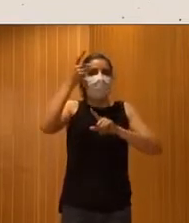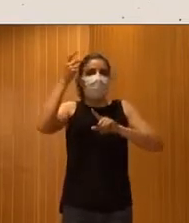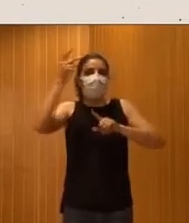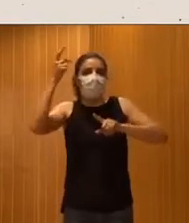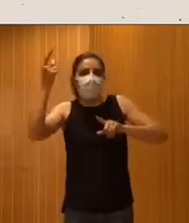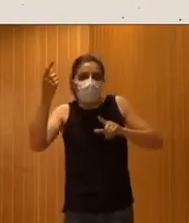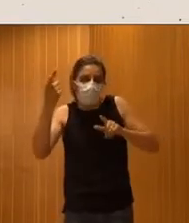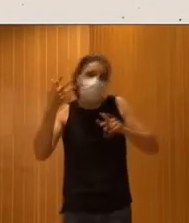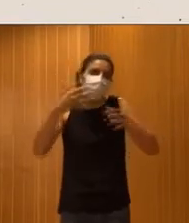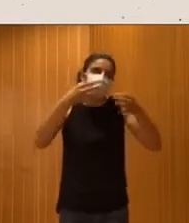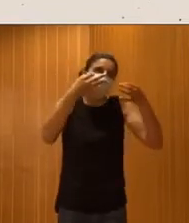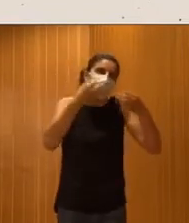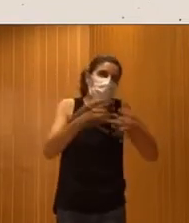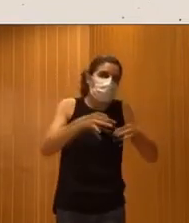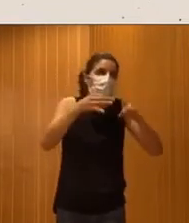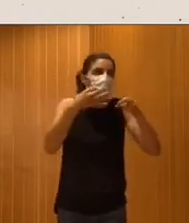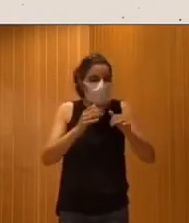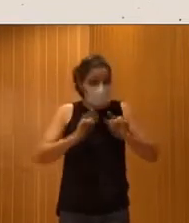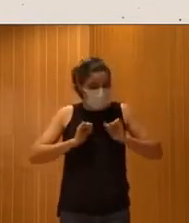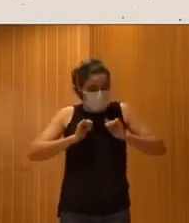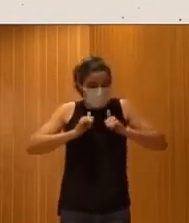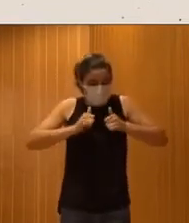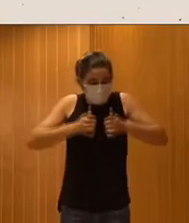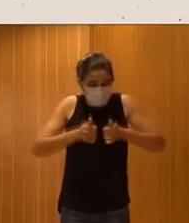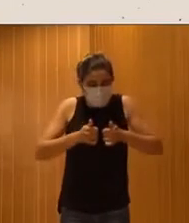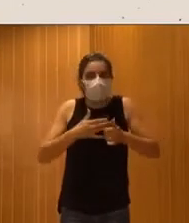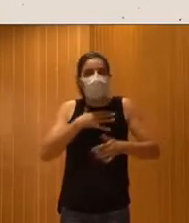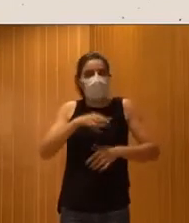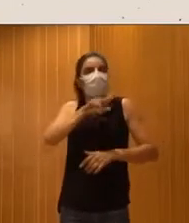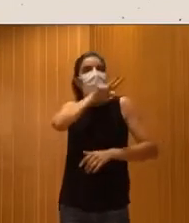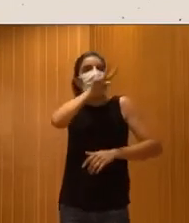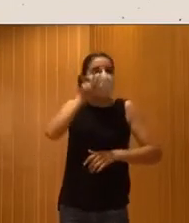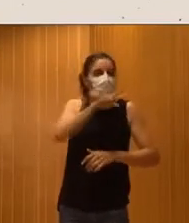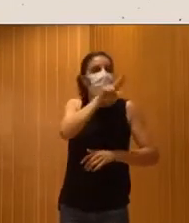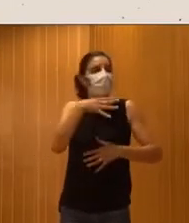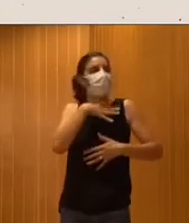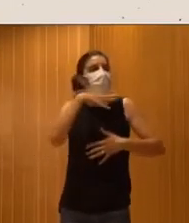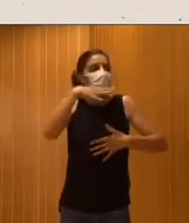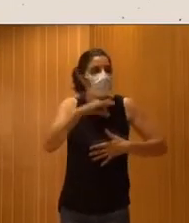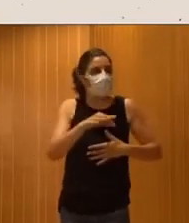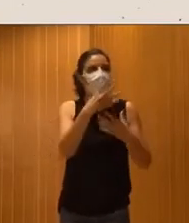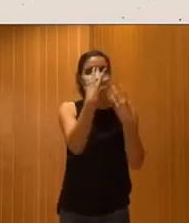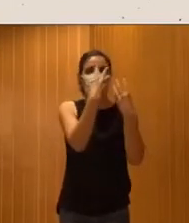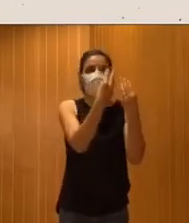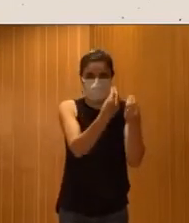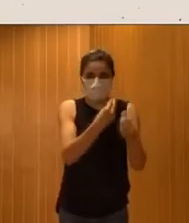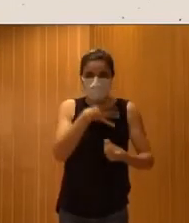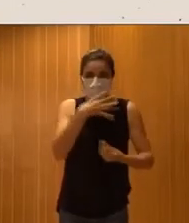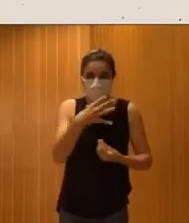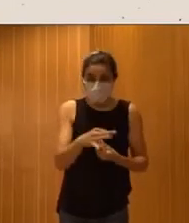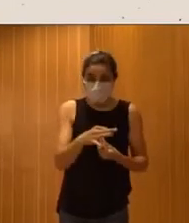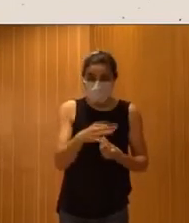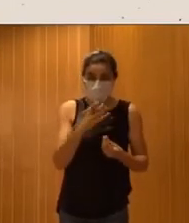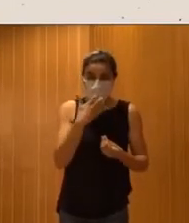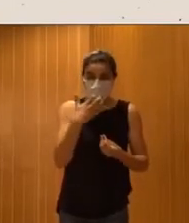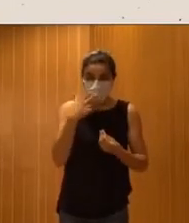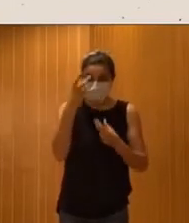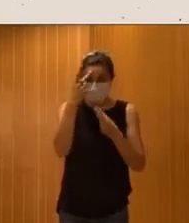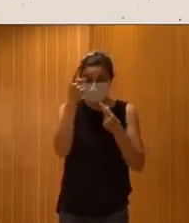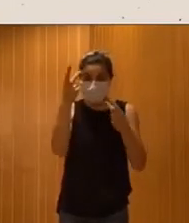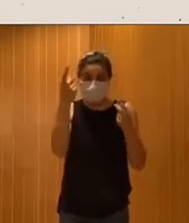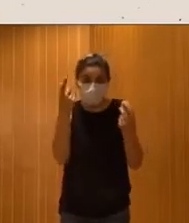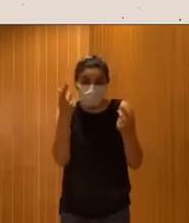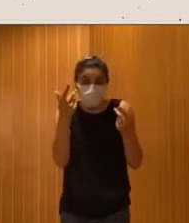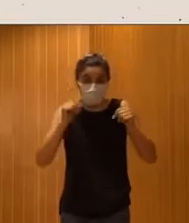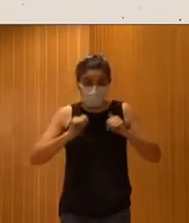moderada severa, en la escala de Reisler un GDS6, pues todavía puede expresarse. Si a esta persona le metes un neuroléptico, pues es que ya no